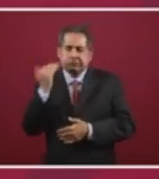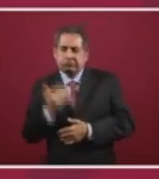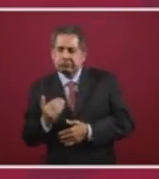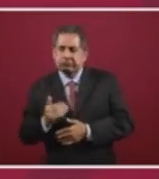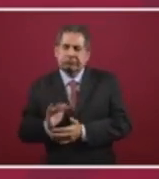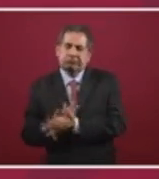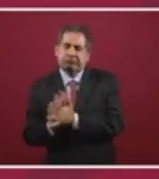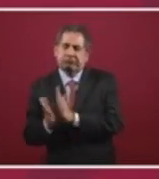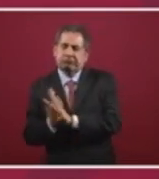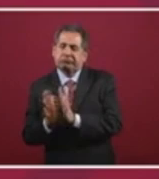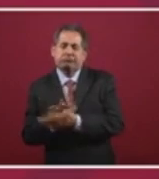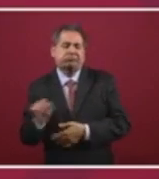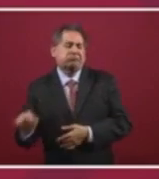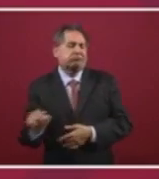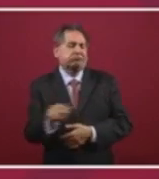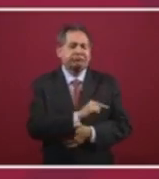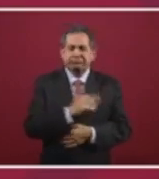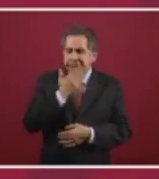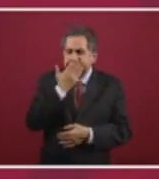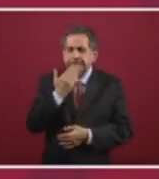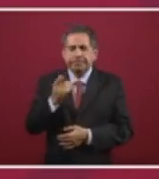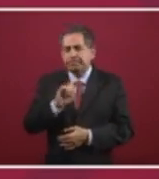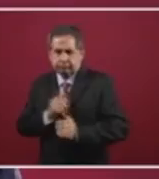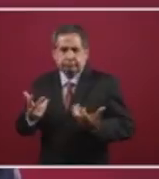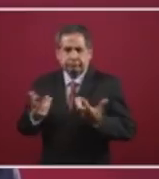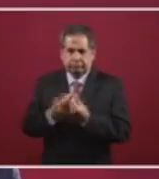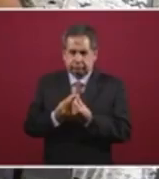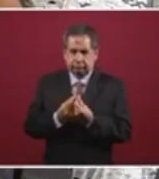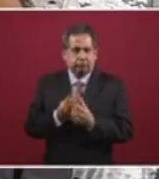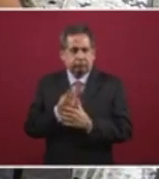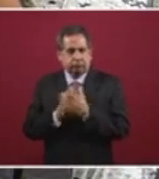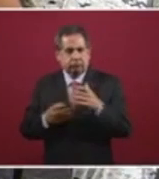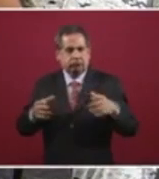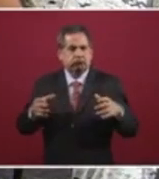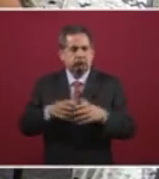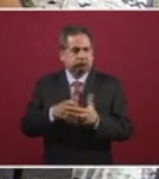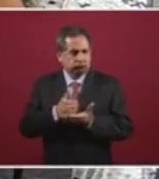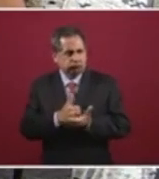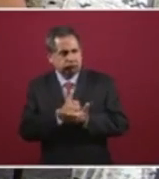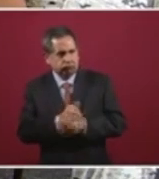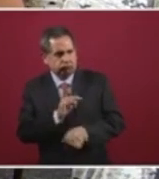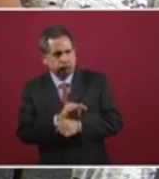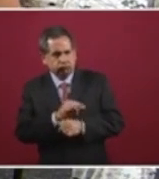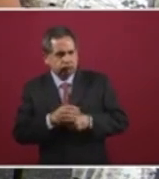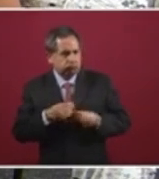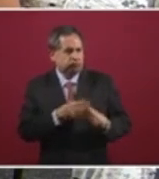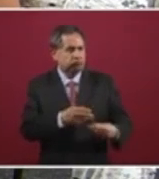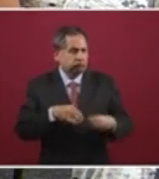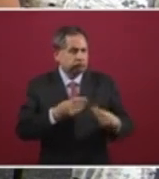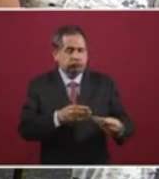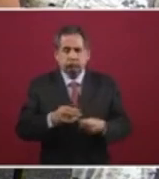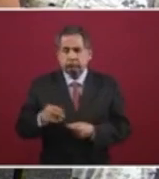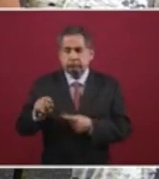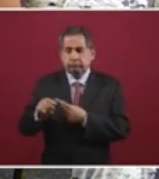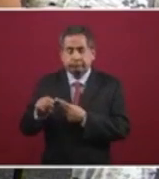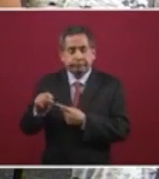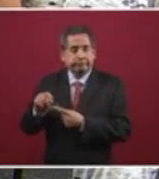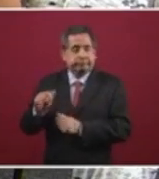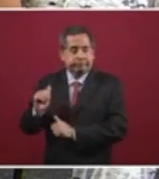cohecho. Por otro lado, el mandatario informó sobre los elementos de la Guardia Nacional que se encuentran en operación en todo el